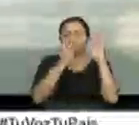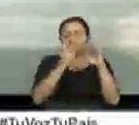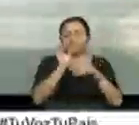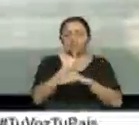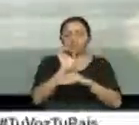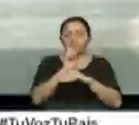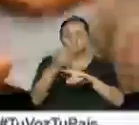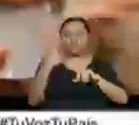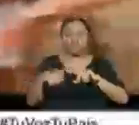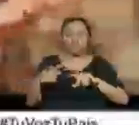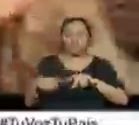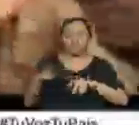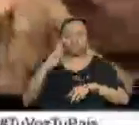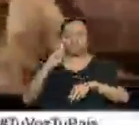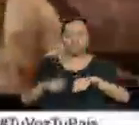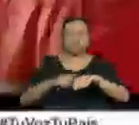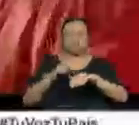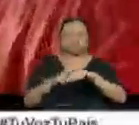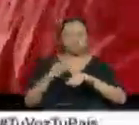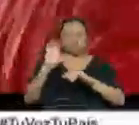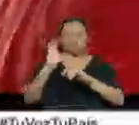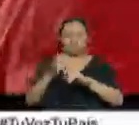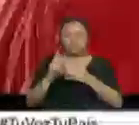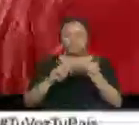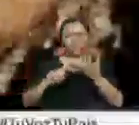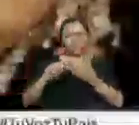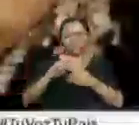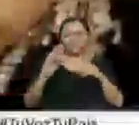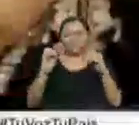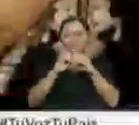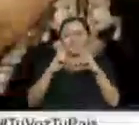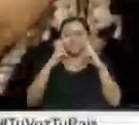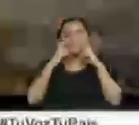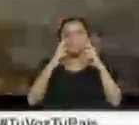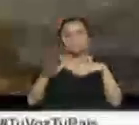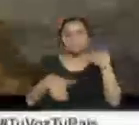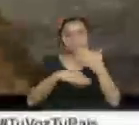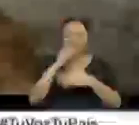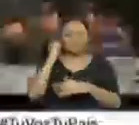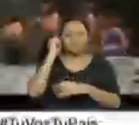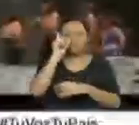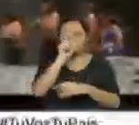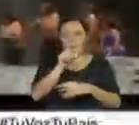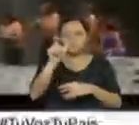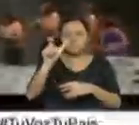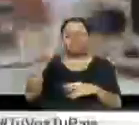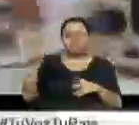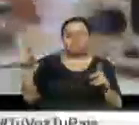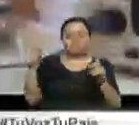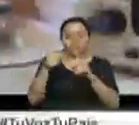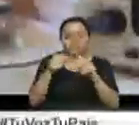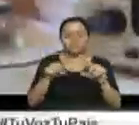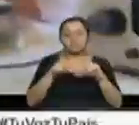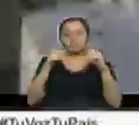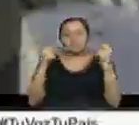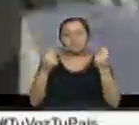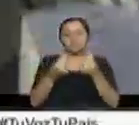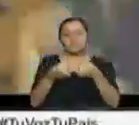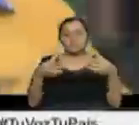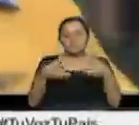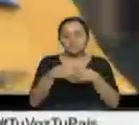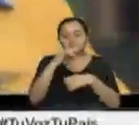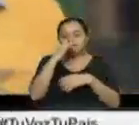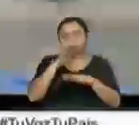como plurinacional e intercultural. En ella se reconocen los derechos de todas las personas, de grupos vulnerables como